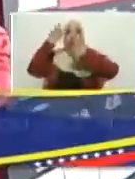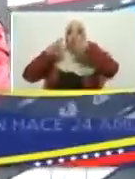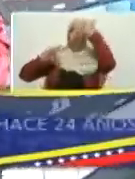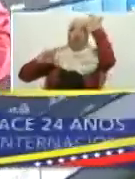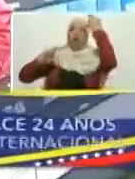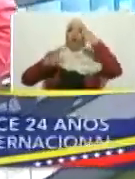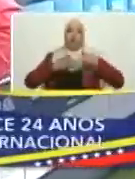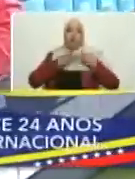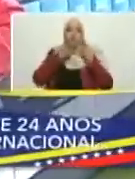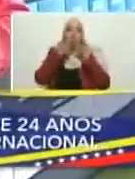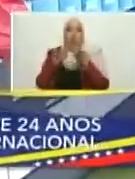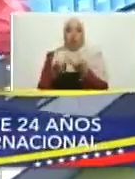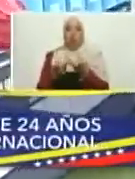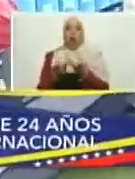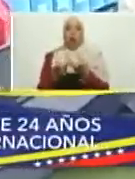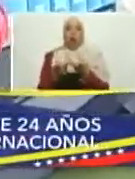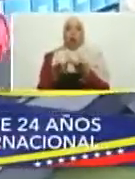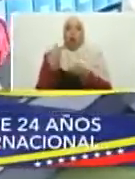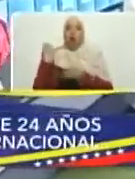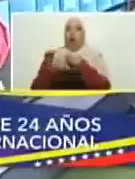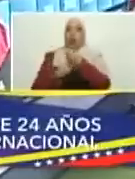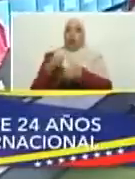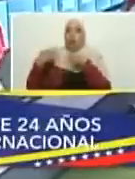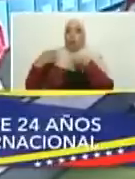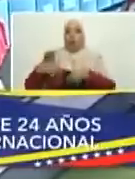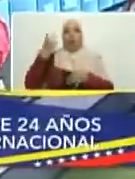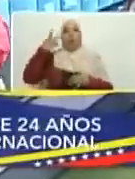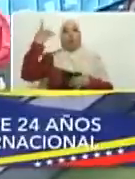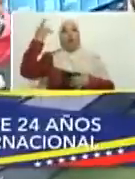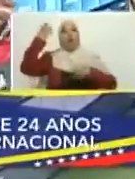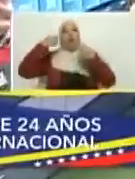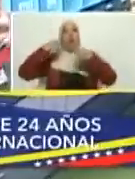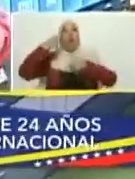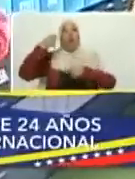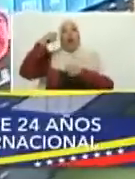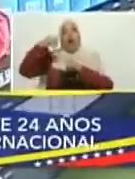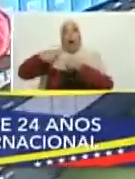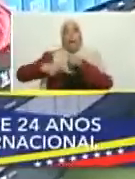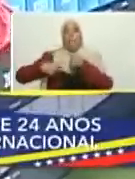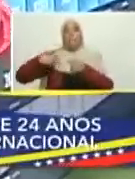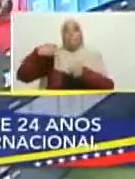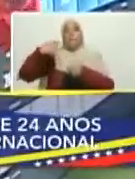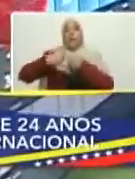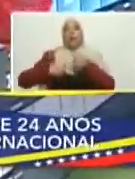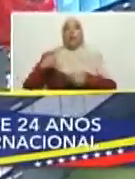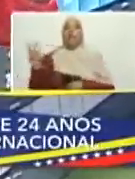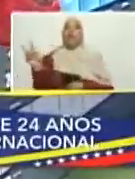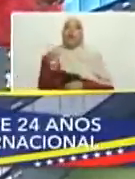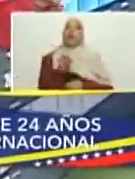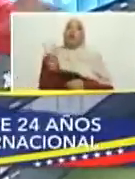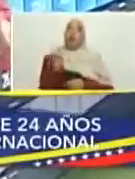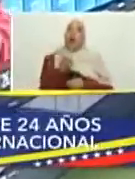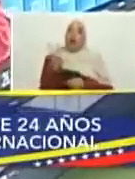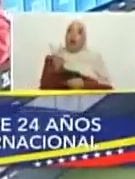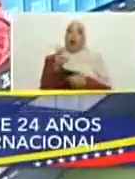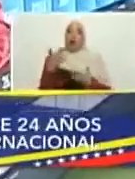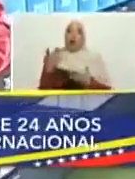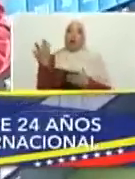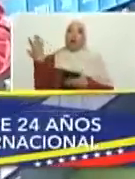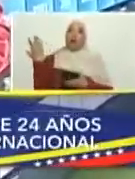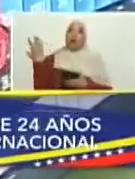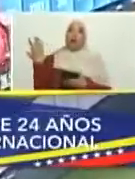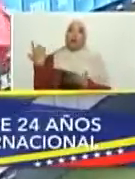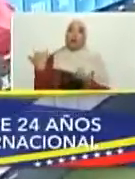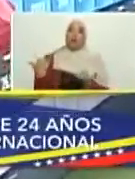Chávez por hacer realidad el sueño de varias generaciones de venezolanos y venezolanas